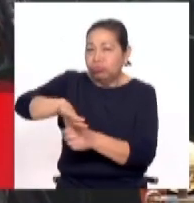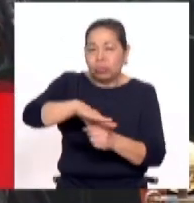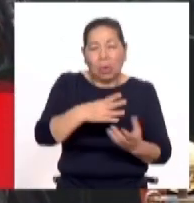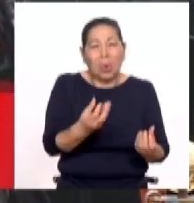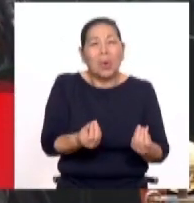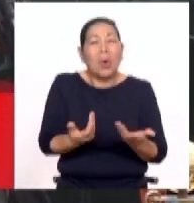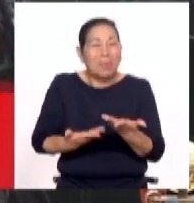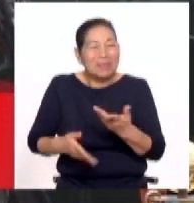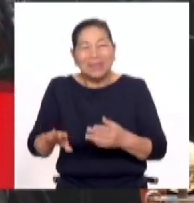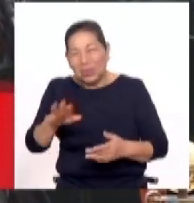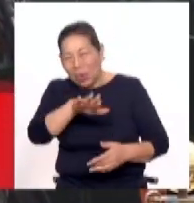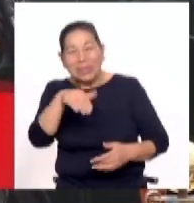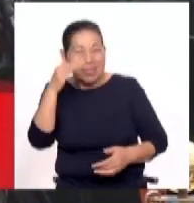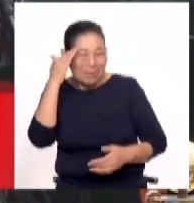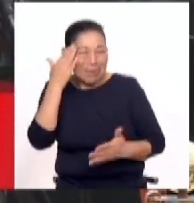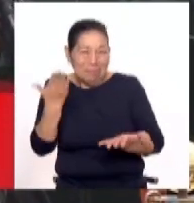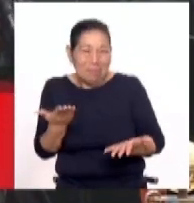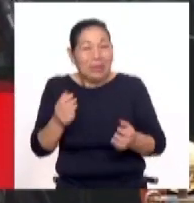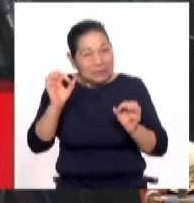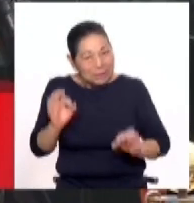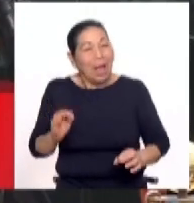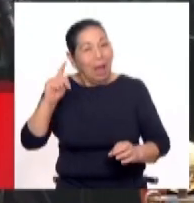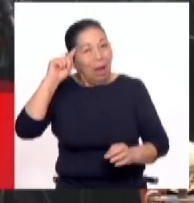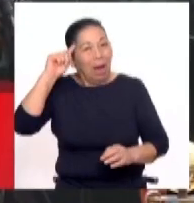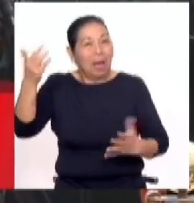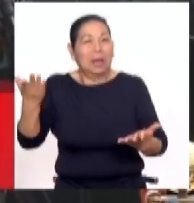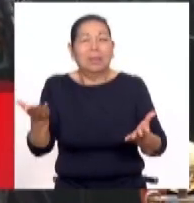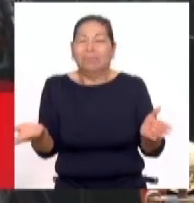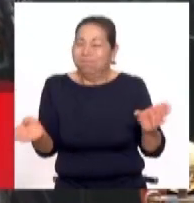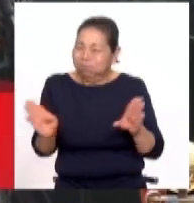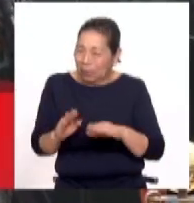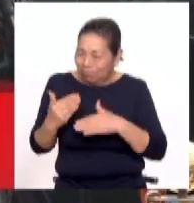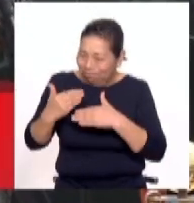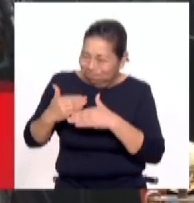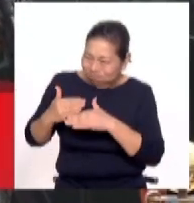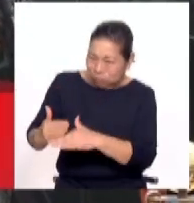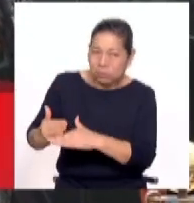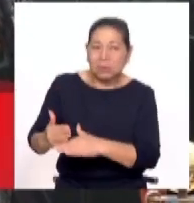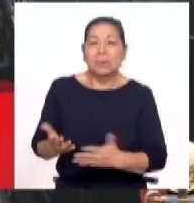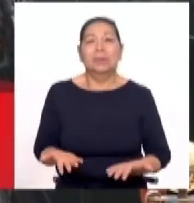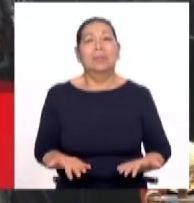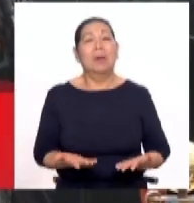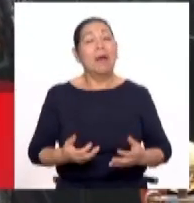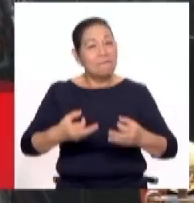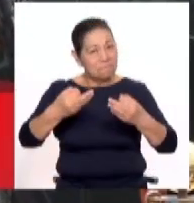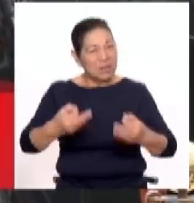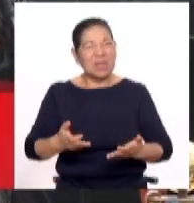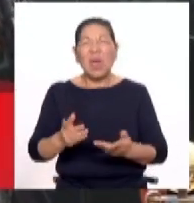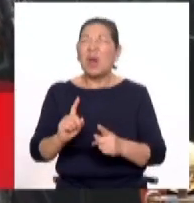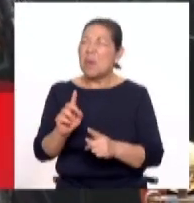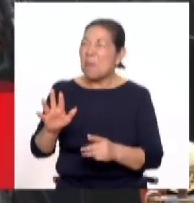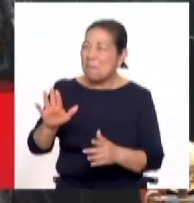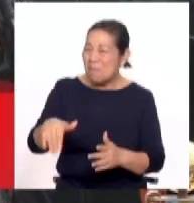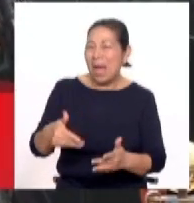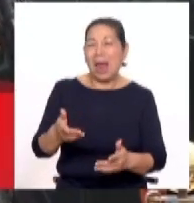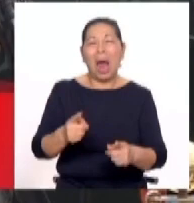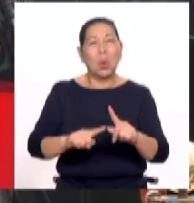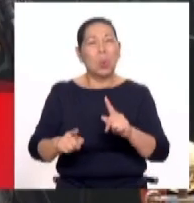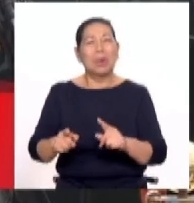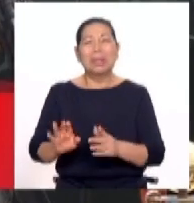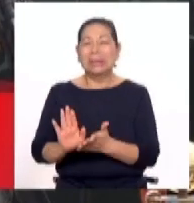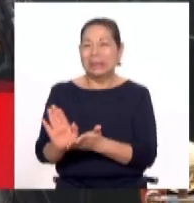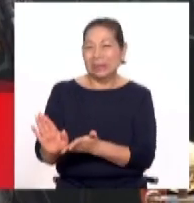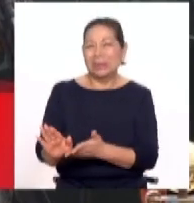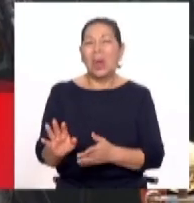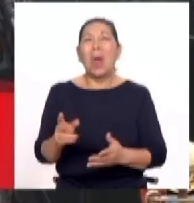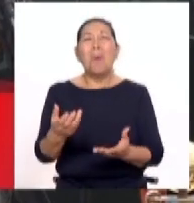enemigo común que debemos crear y cerrarle el paso a los verdaderos enemigos de todos los peruanos,